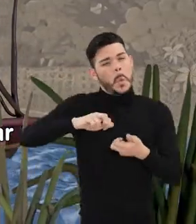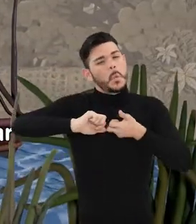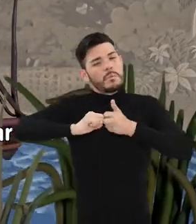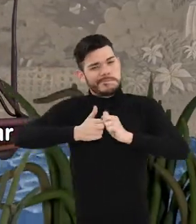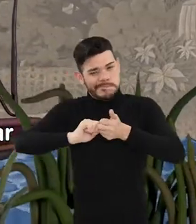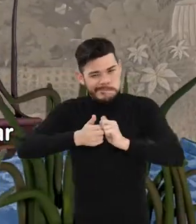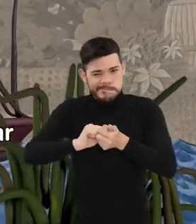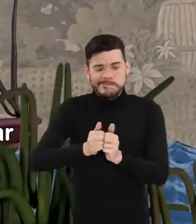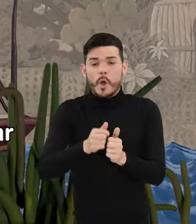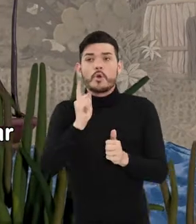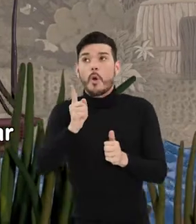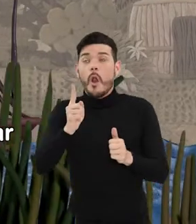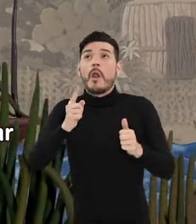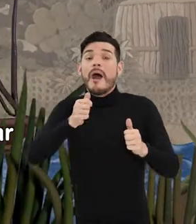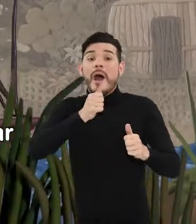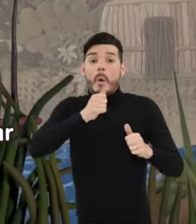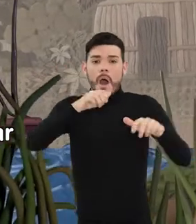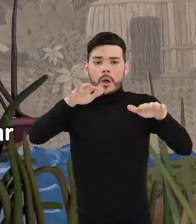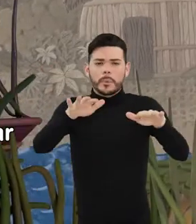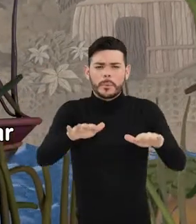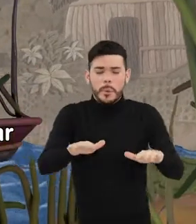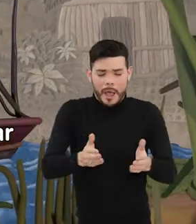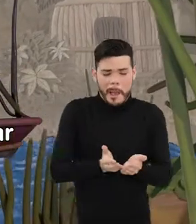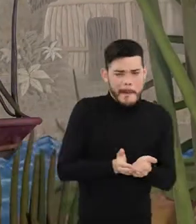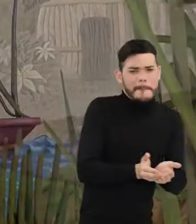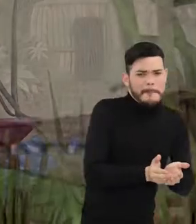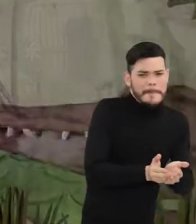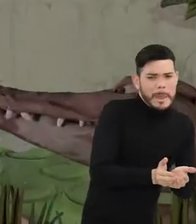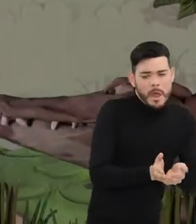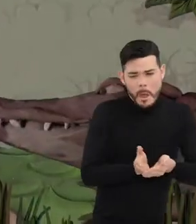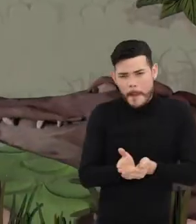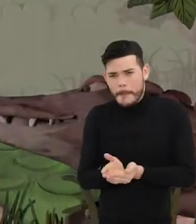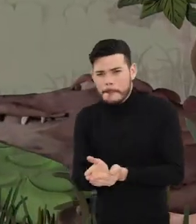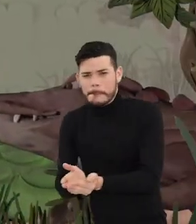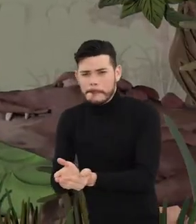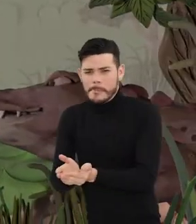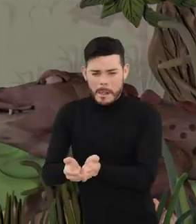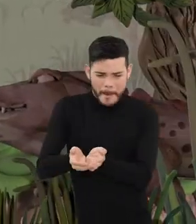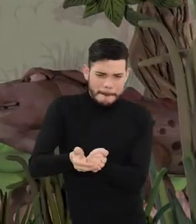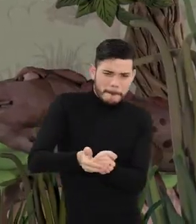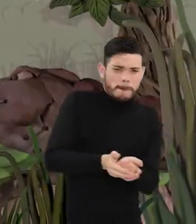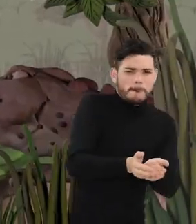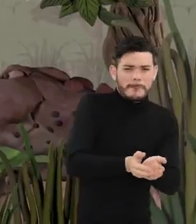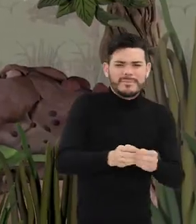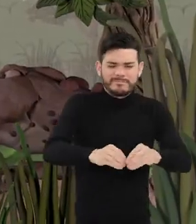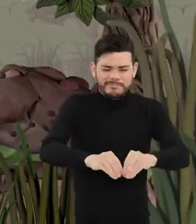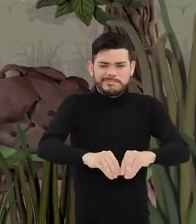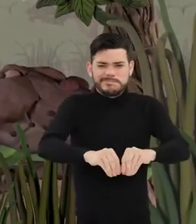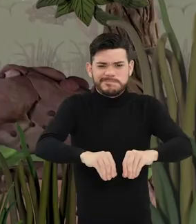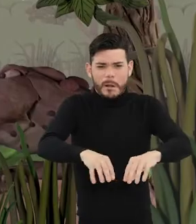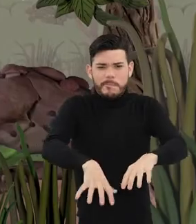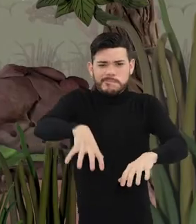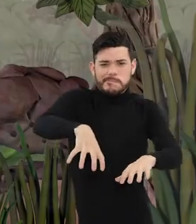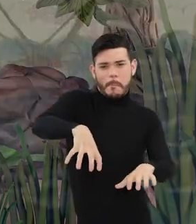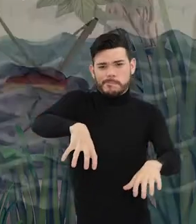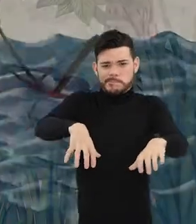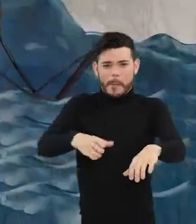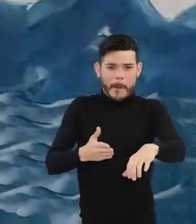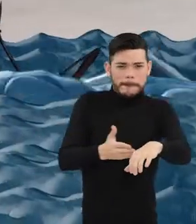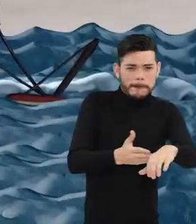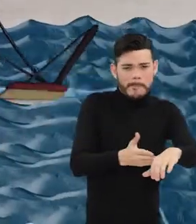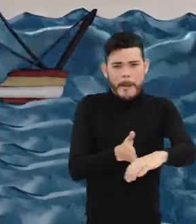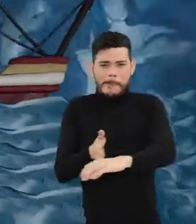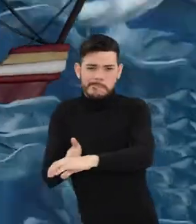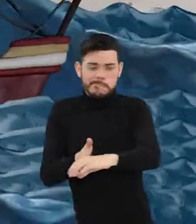para navegar el río Magdalena en temporada seca, y muchos navegantes se encallaron en los bancos de arena. A pesar